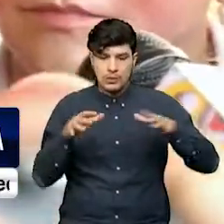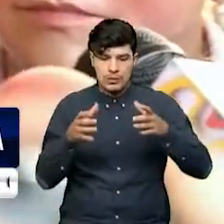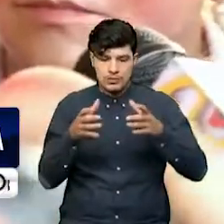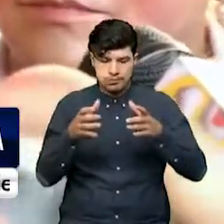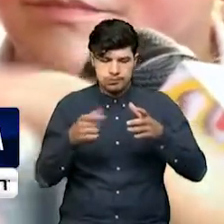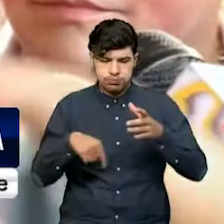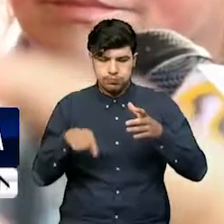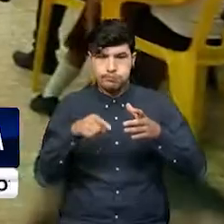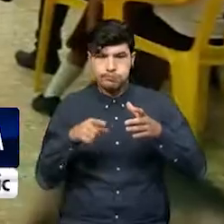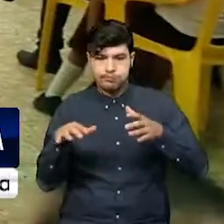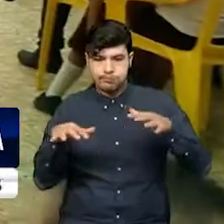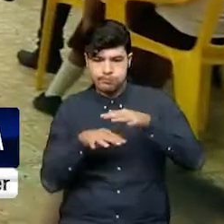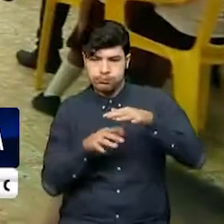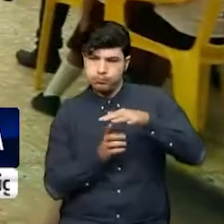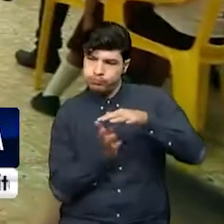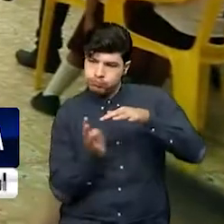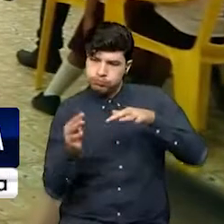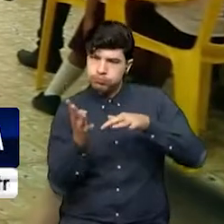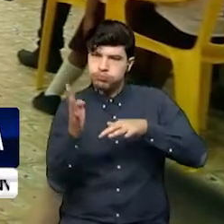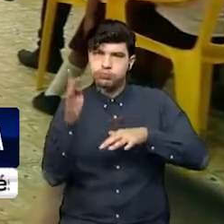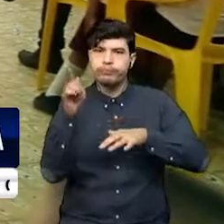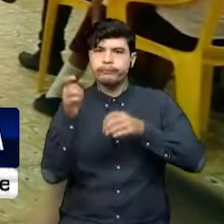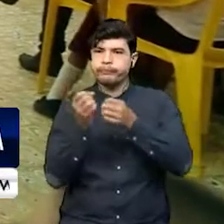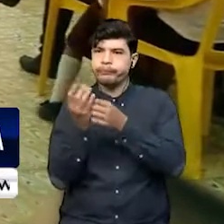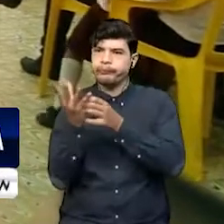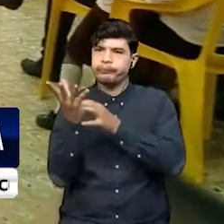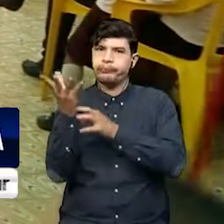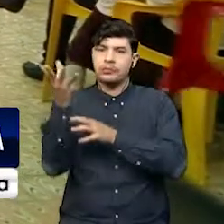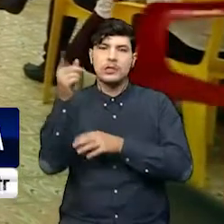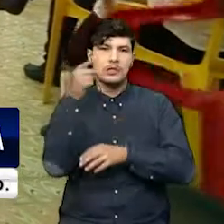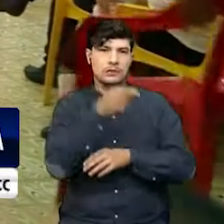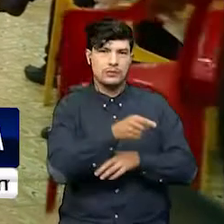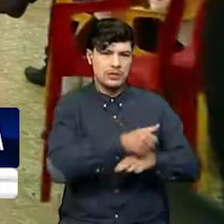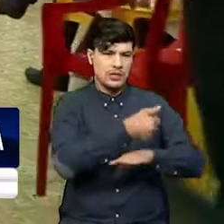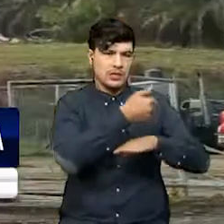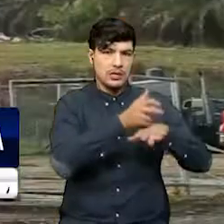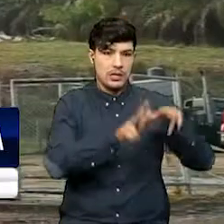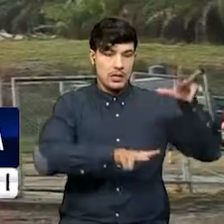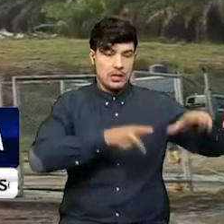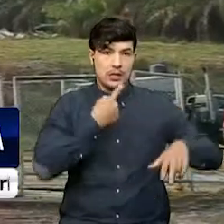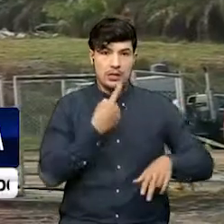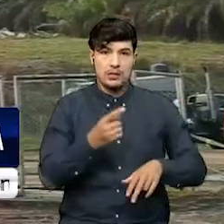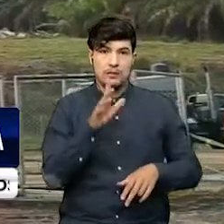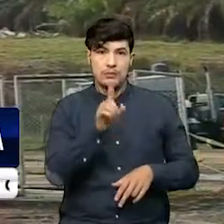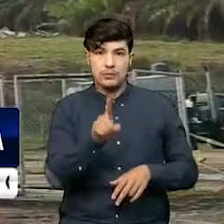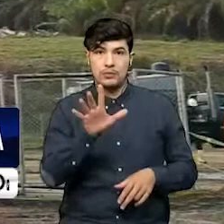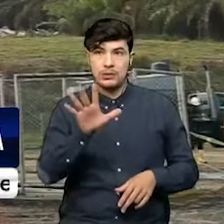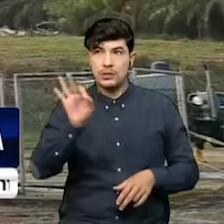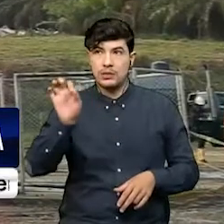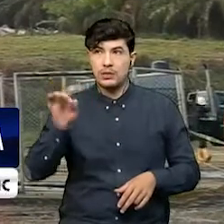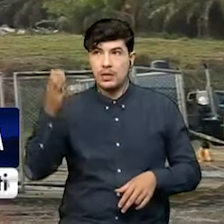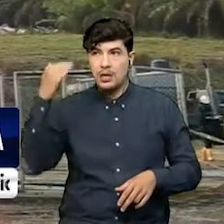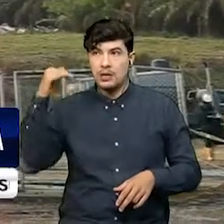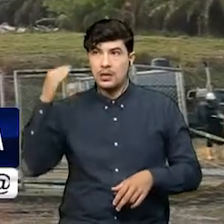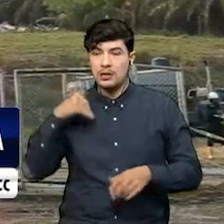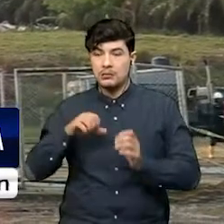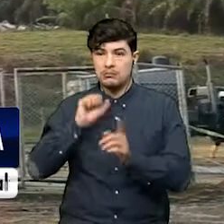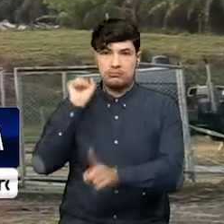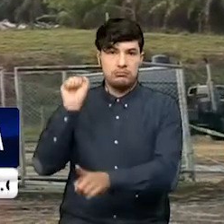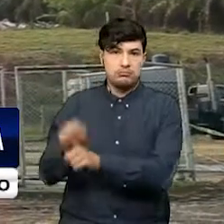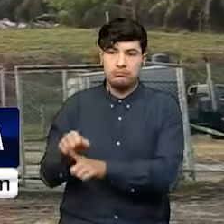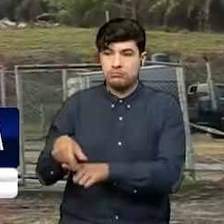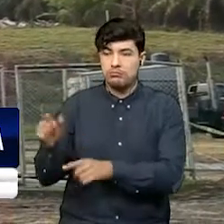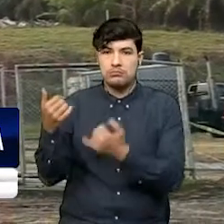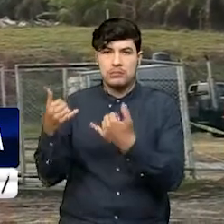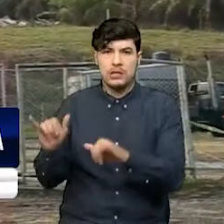y sería un escape directivas de ecopetrol insistieron en que el pozo 158 estaba abandonado y que su producción